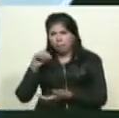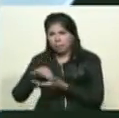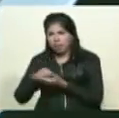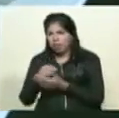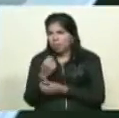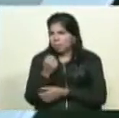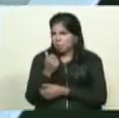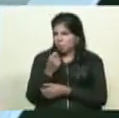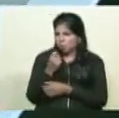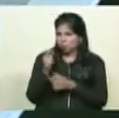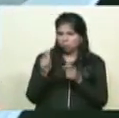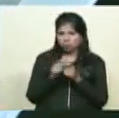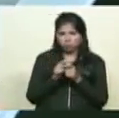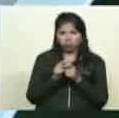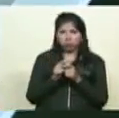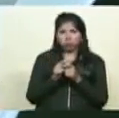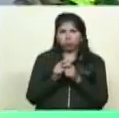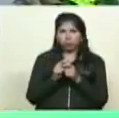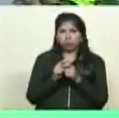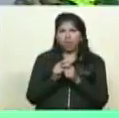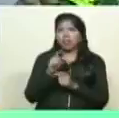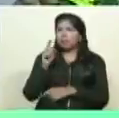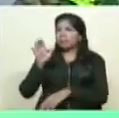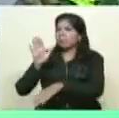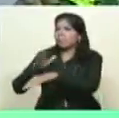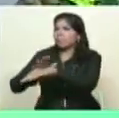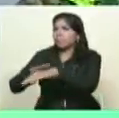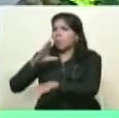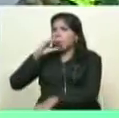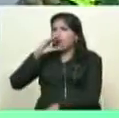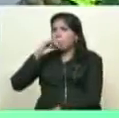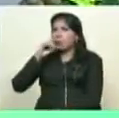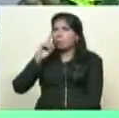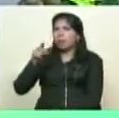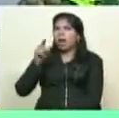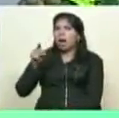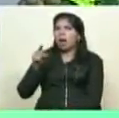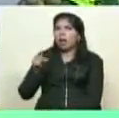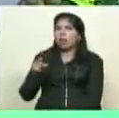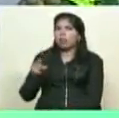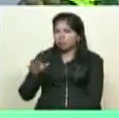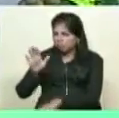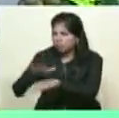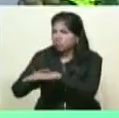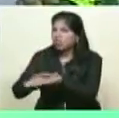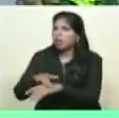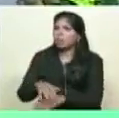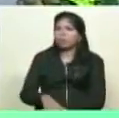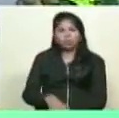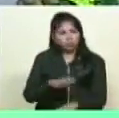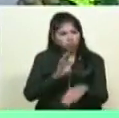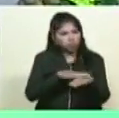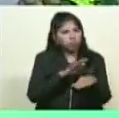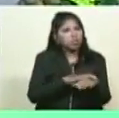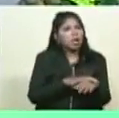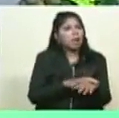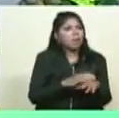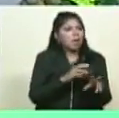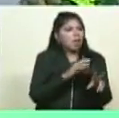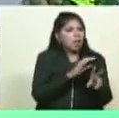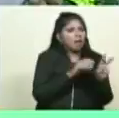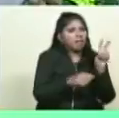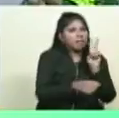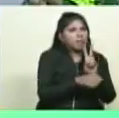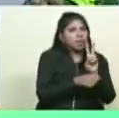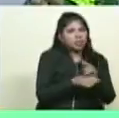eso. Llámense al gobernador Héctor Rodríguez para que ustedes vean cómo los va a ayudar. Llámense al gobernador García Carneiro. Y llámense